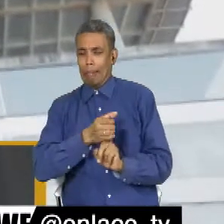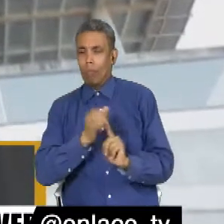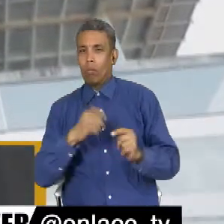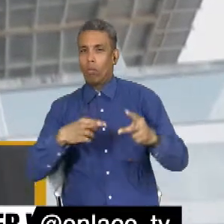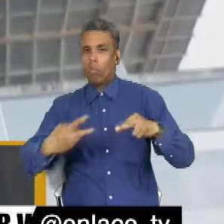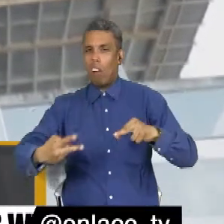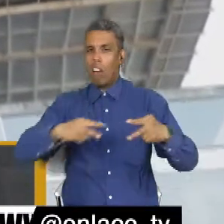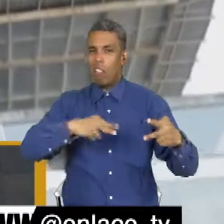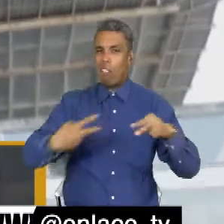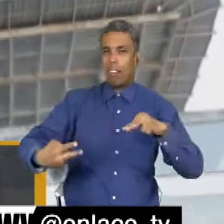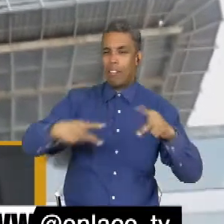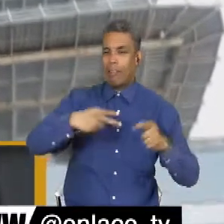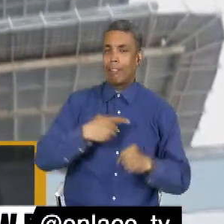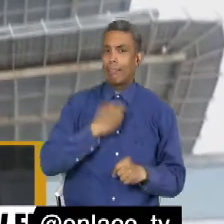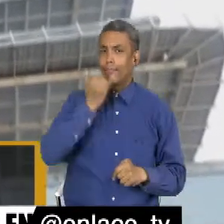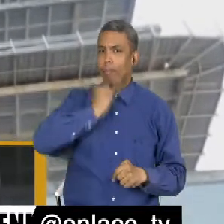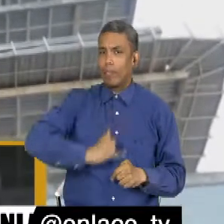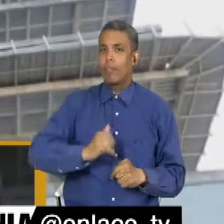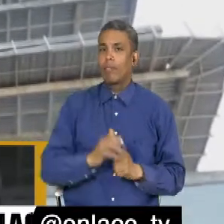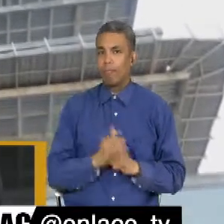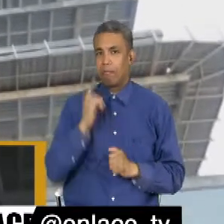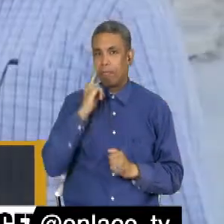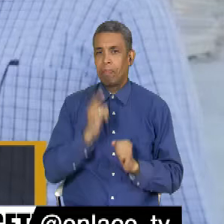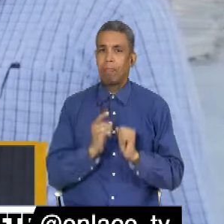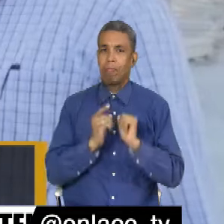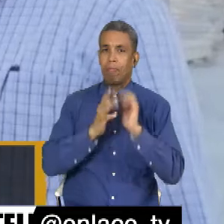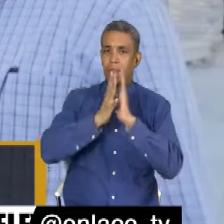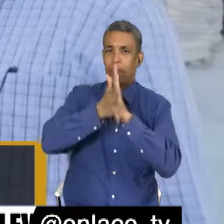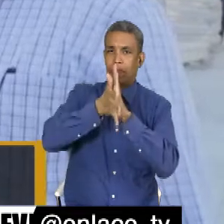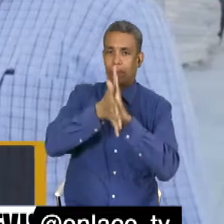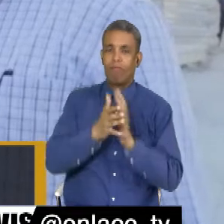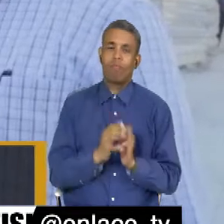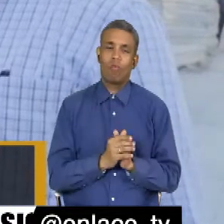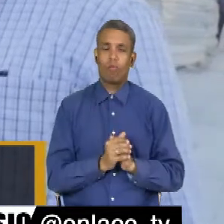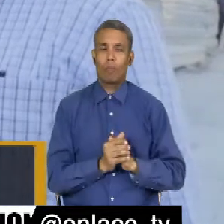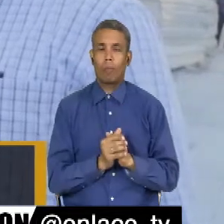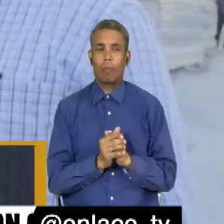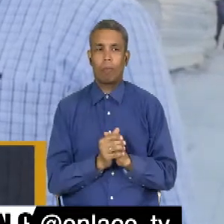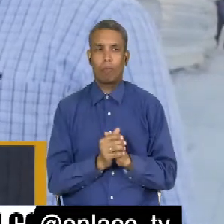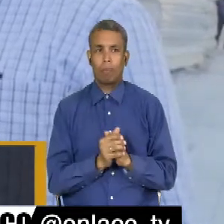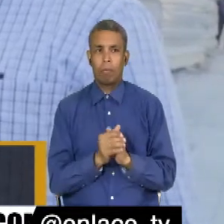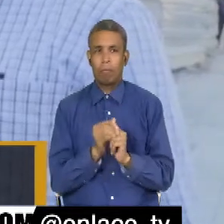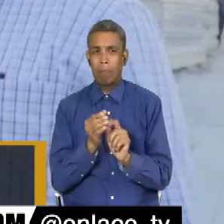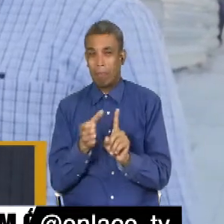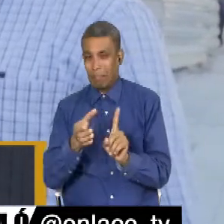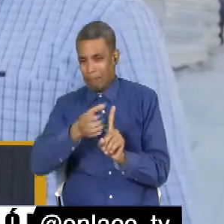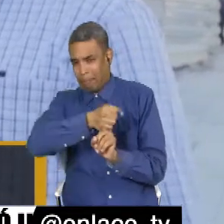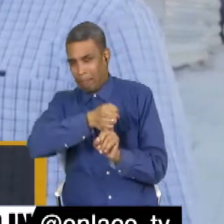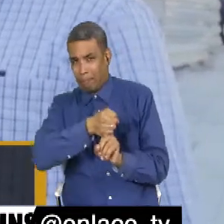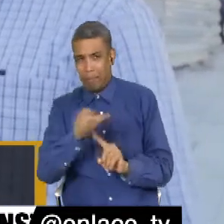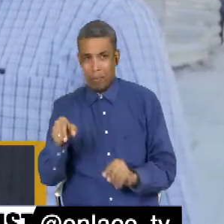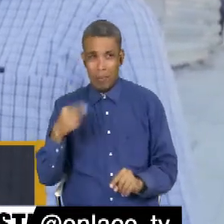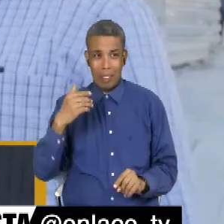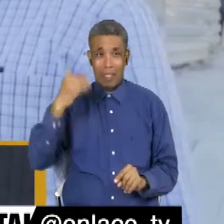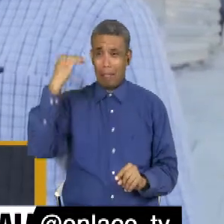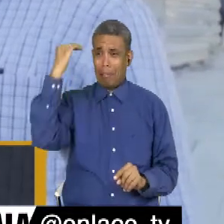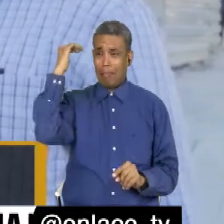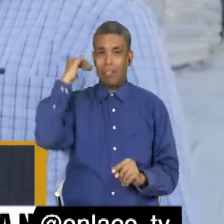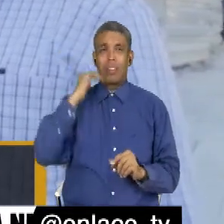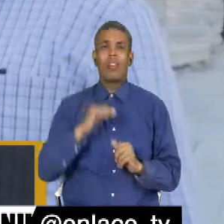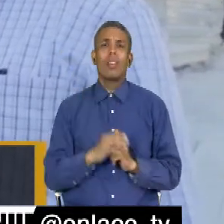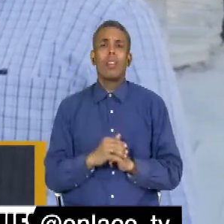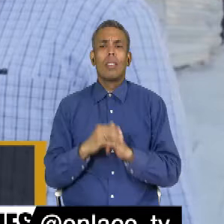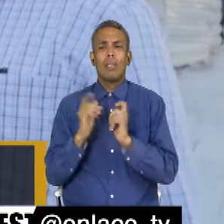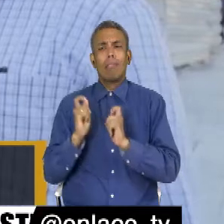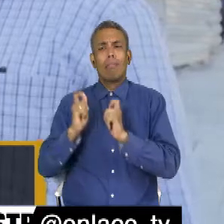por la calle 50 en el sector del comercio. No es posible que encontremos que esta obra, que inicialmente le fue aprobada una licencia